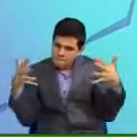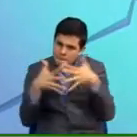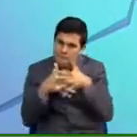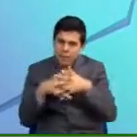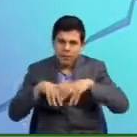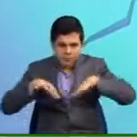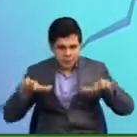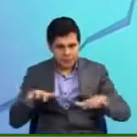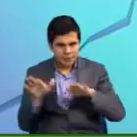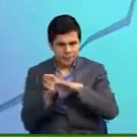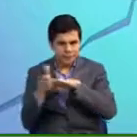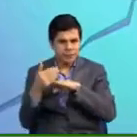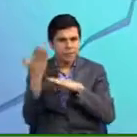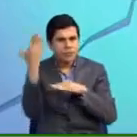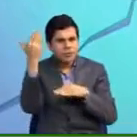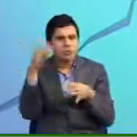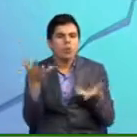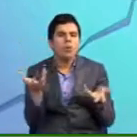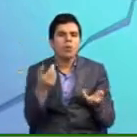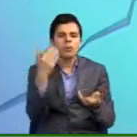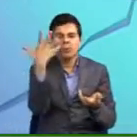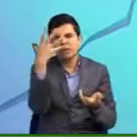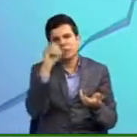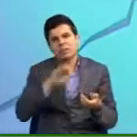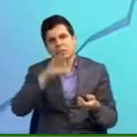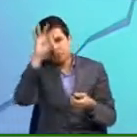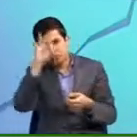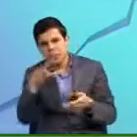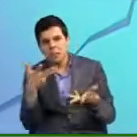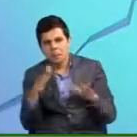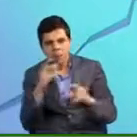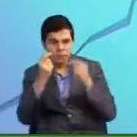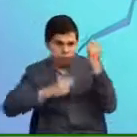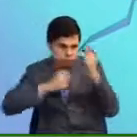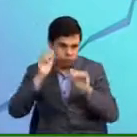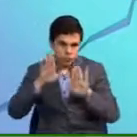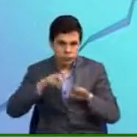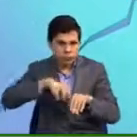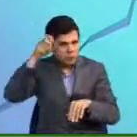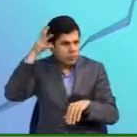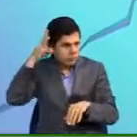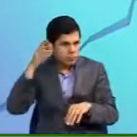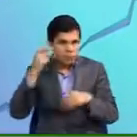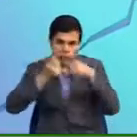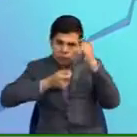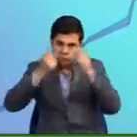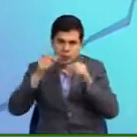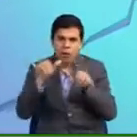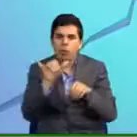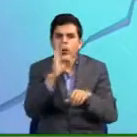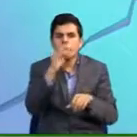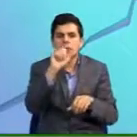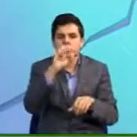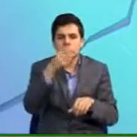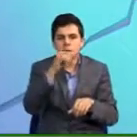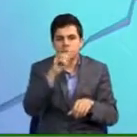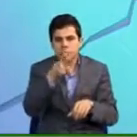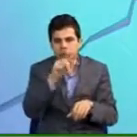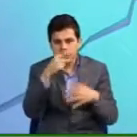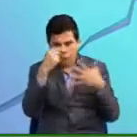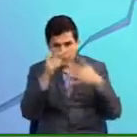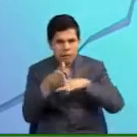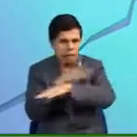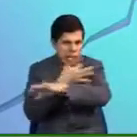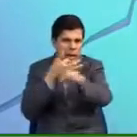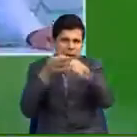beneficia casi que 50 y 50 por ciento a la economía en ordes a entender cómo la economía del táchira a través de los reglones que acabo de